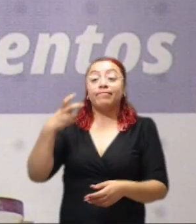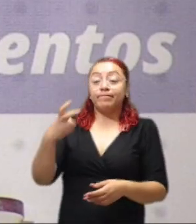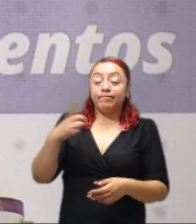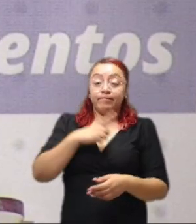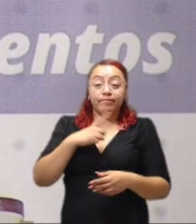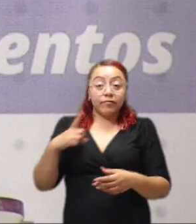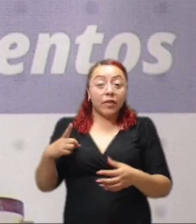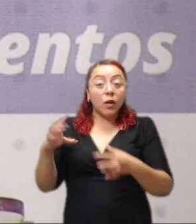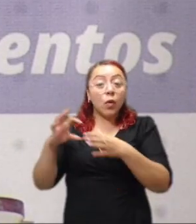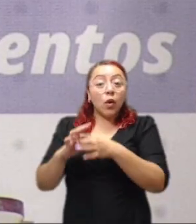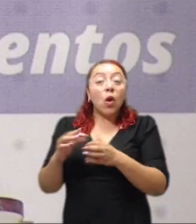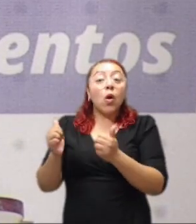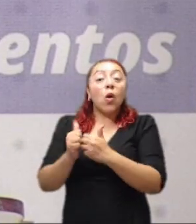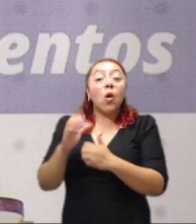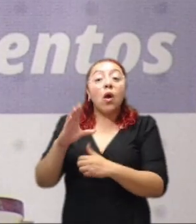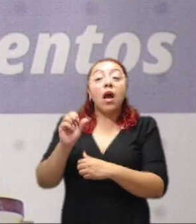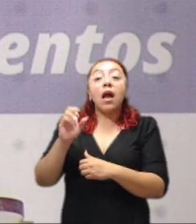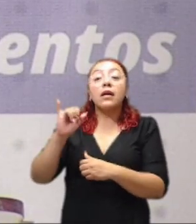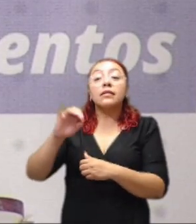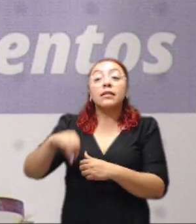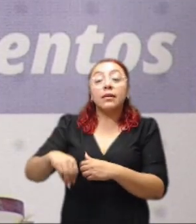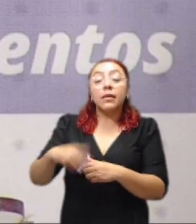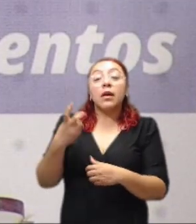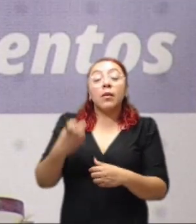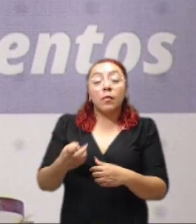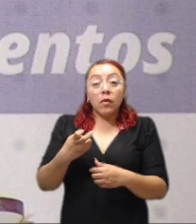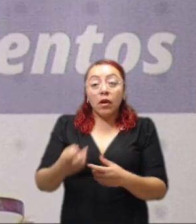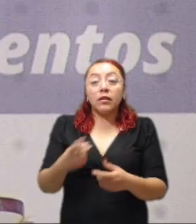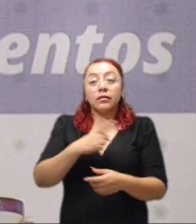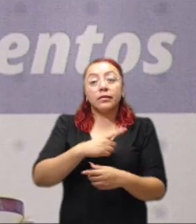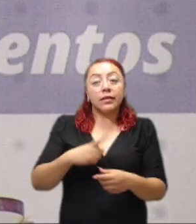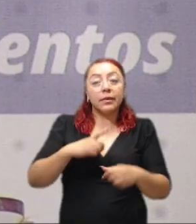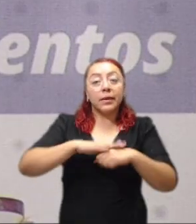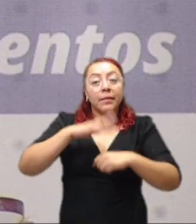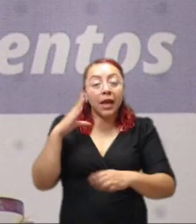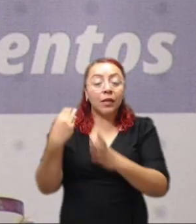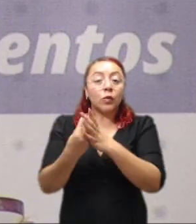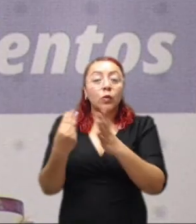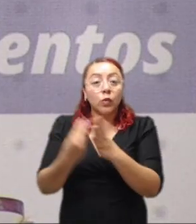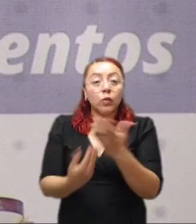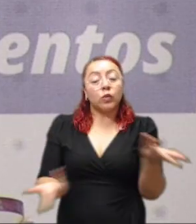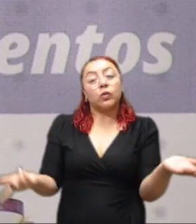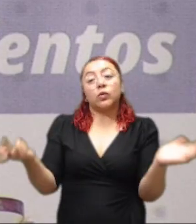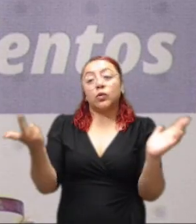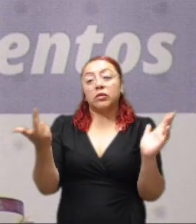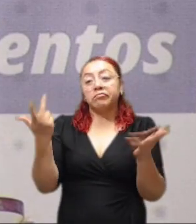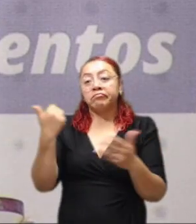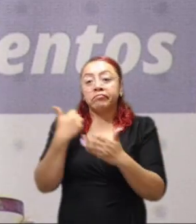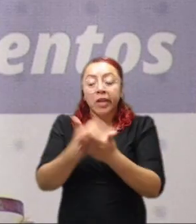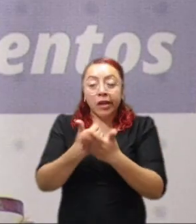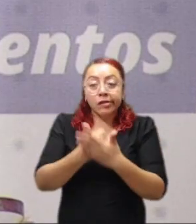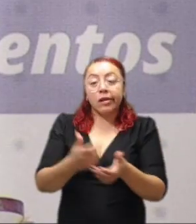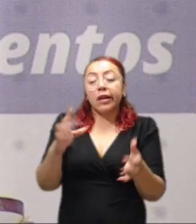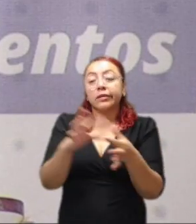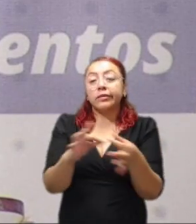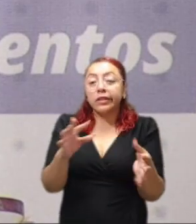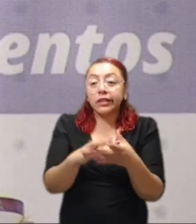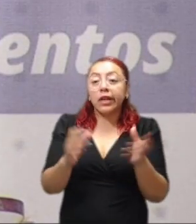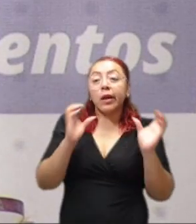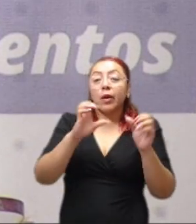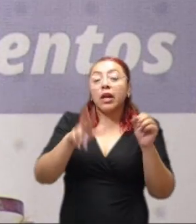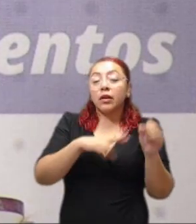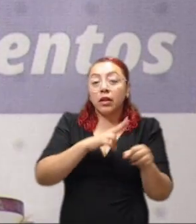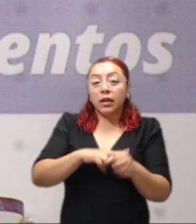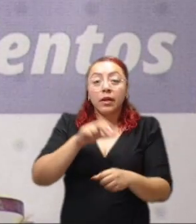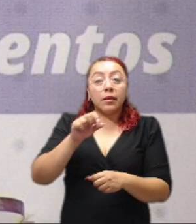y con una cultura de cuidado de agua de Ecología y con también el trabajar de la mano de Kim no quiere decir que